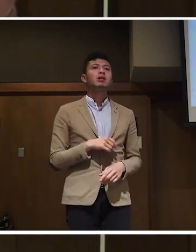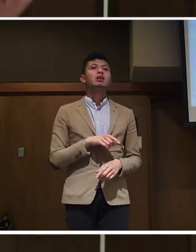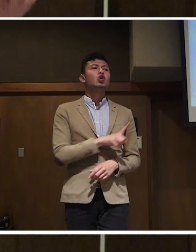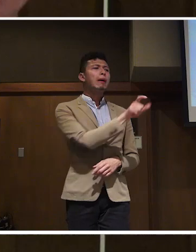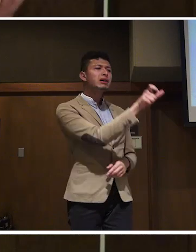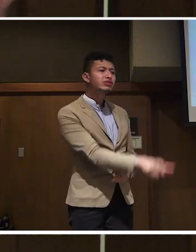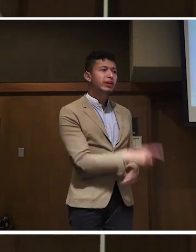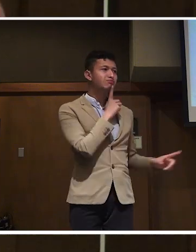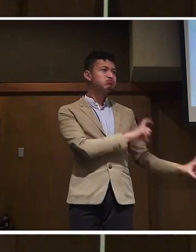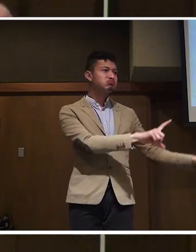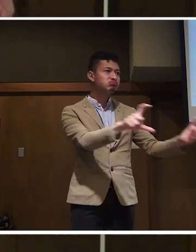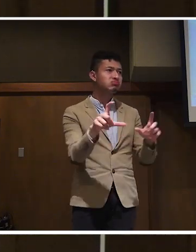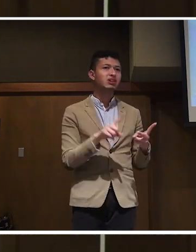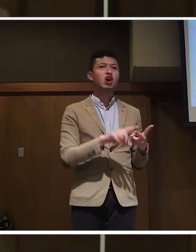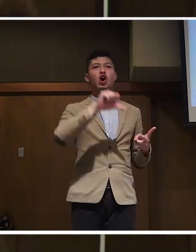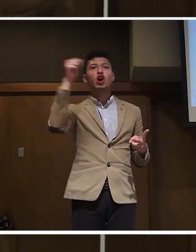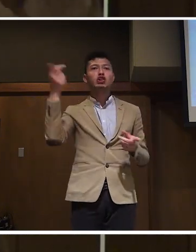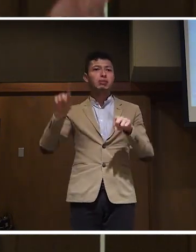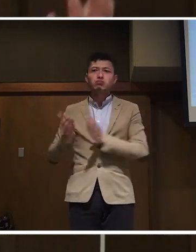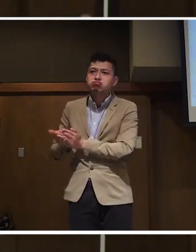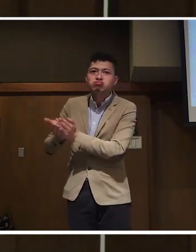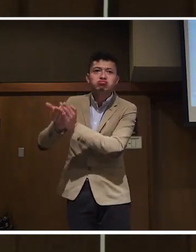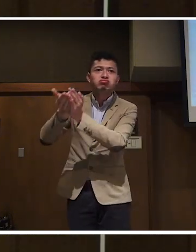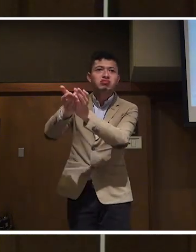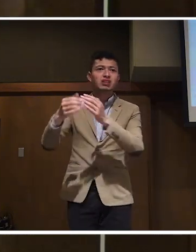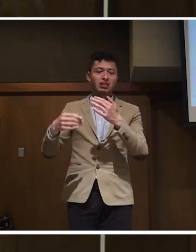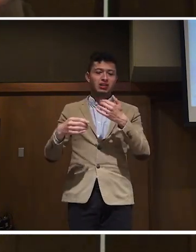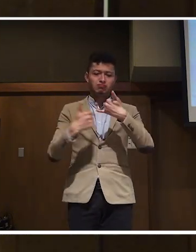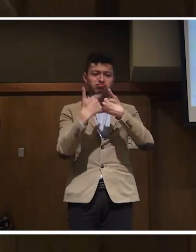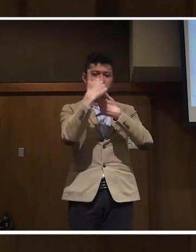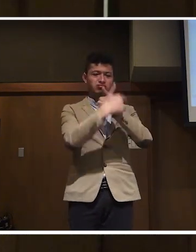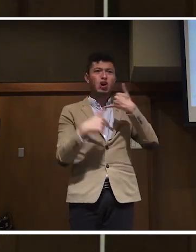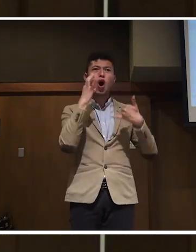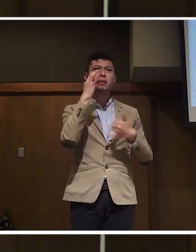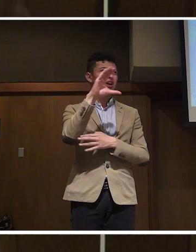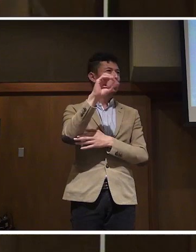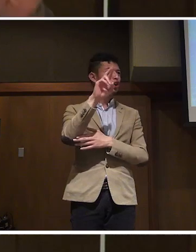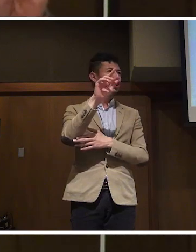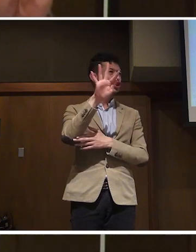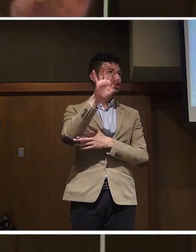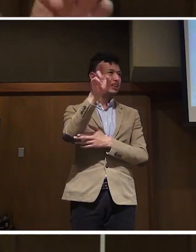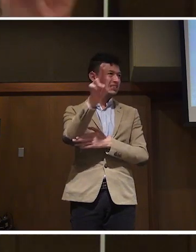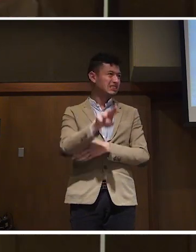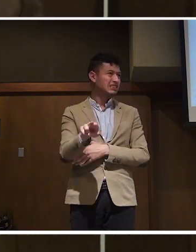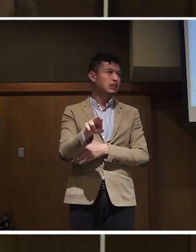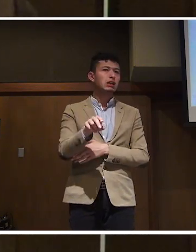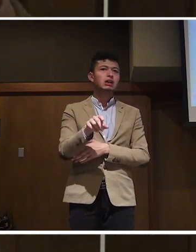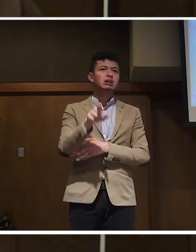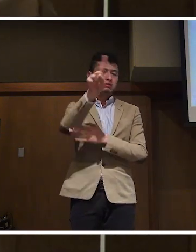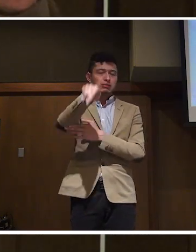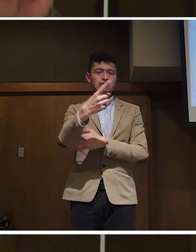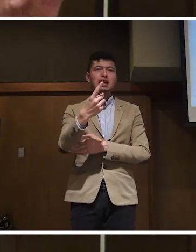las colecciones de Cortés, que recorrió las fronteras colombianas y hacía dibujitos de los ríos, de